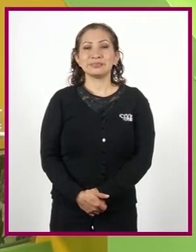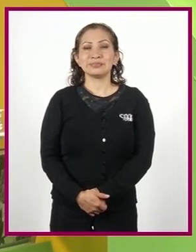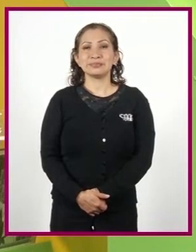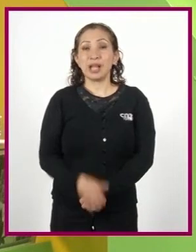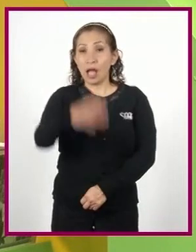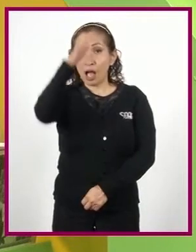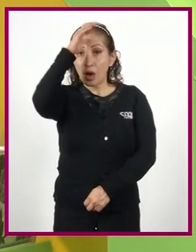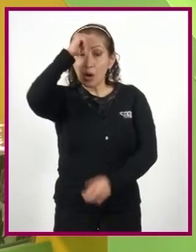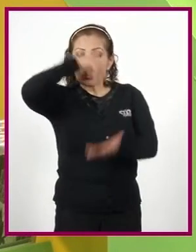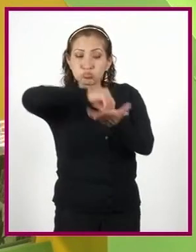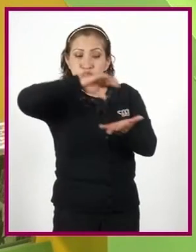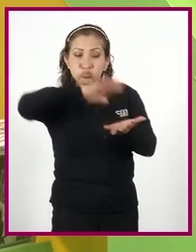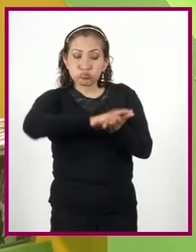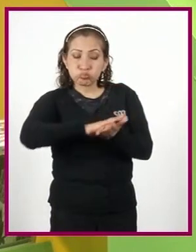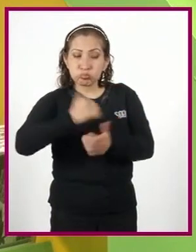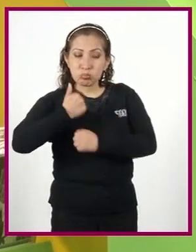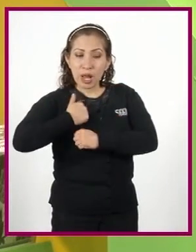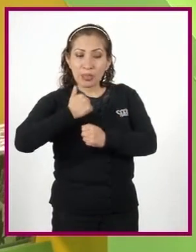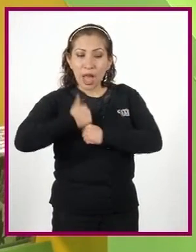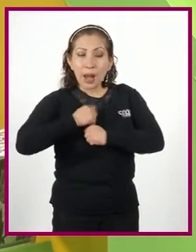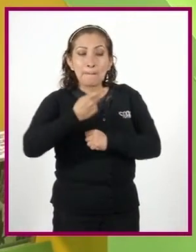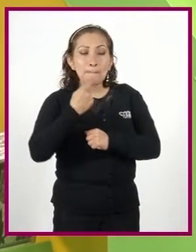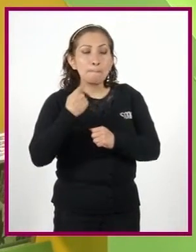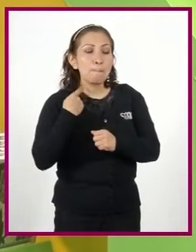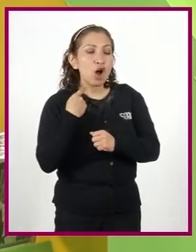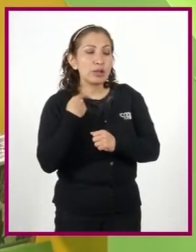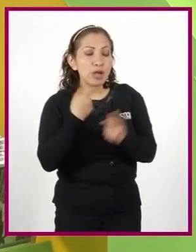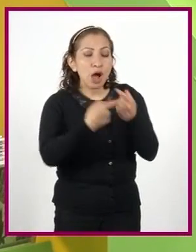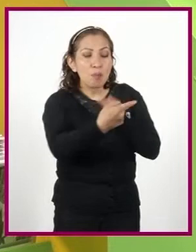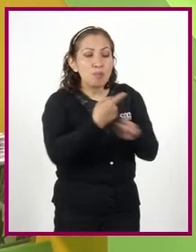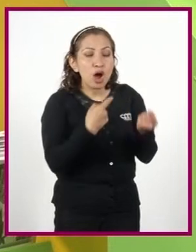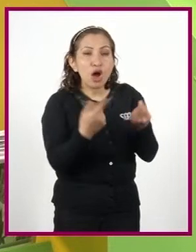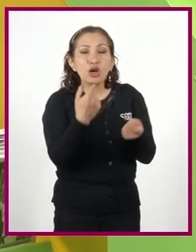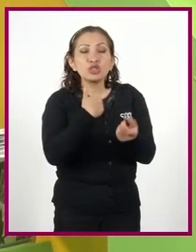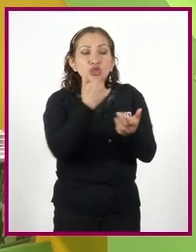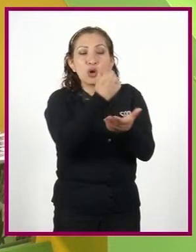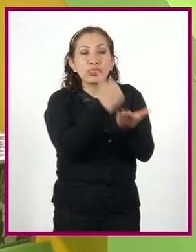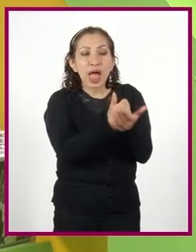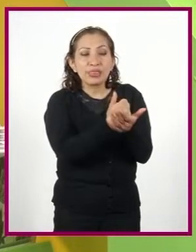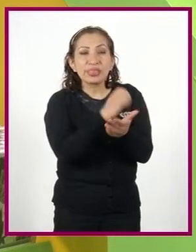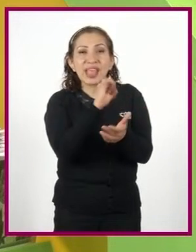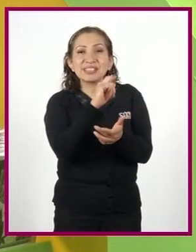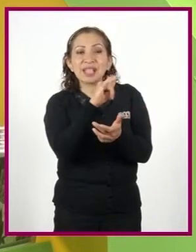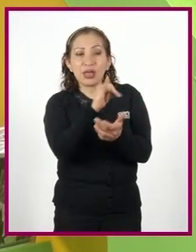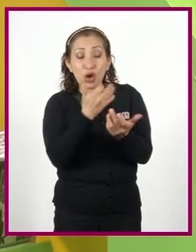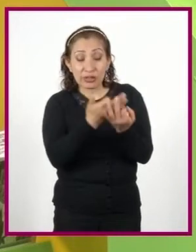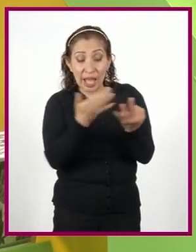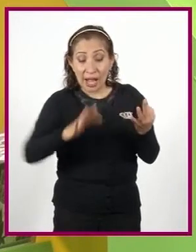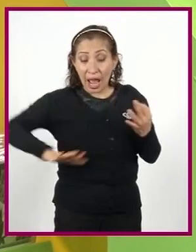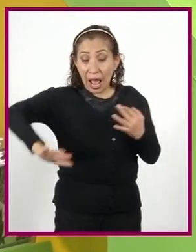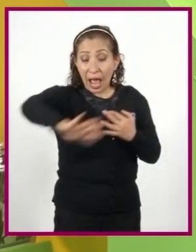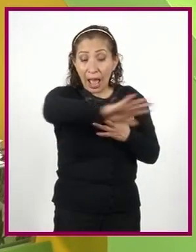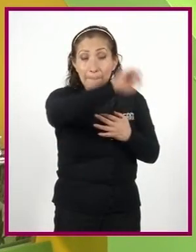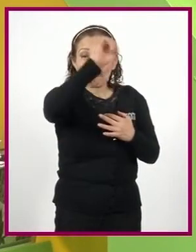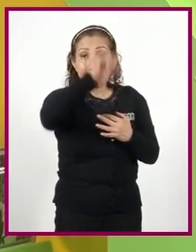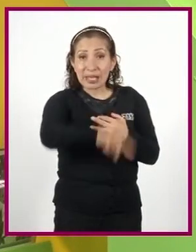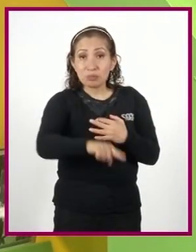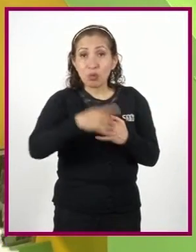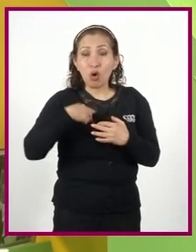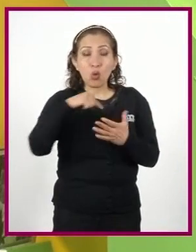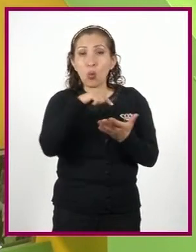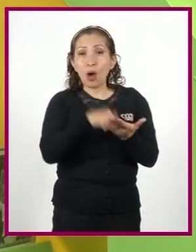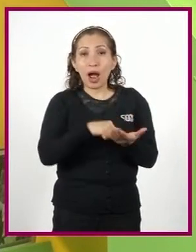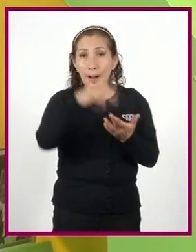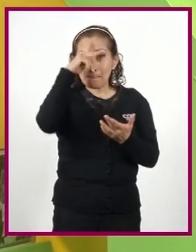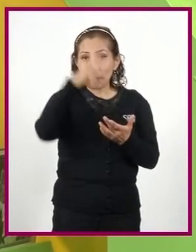Pacto militar y político en 3 ciudades-estado que compartían tierras en la Cuenca de